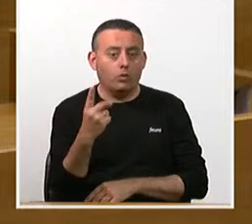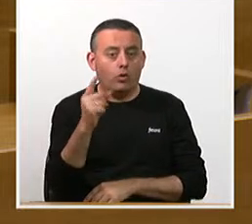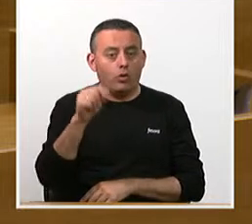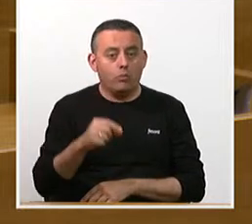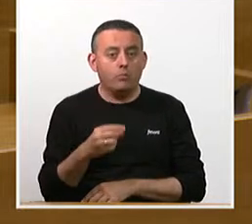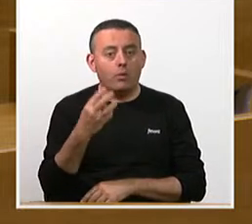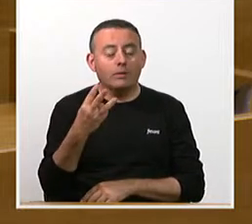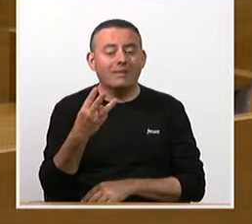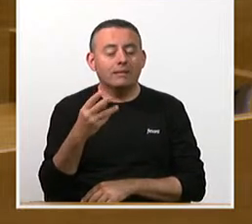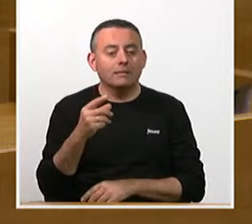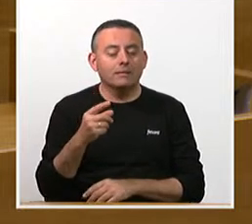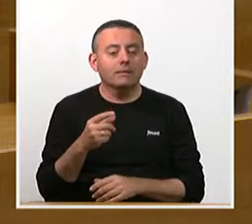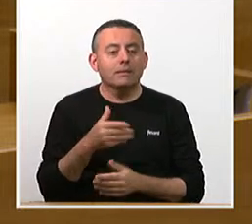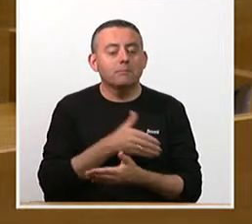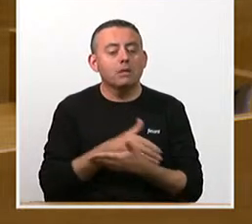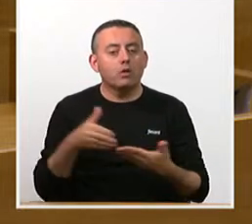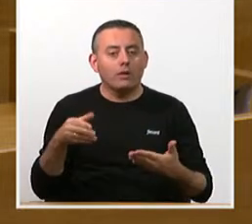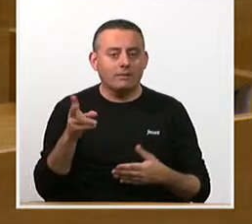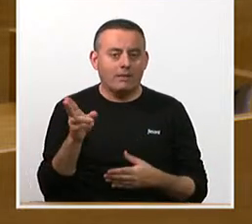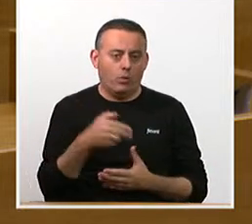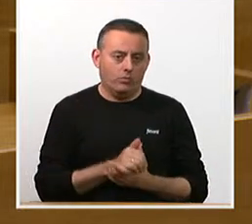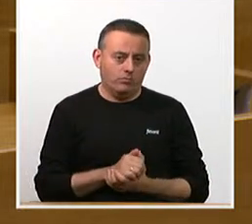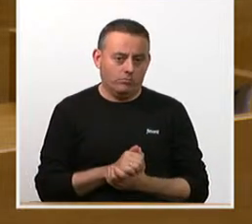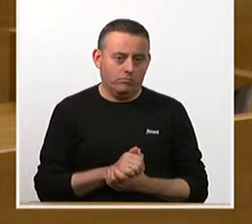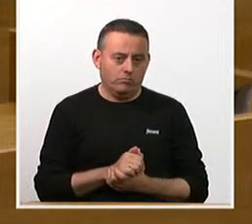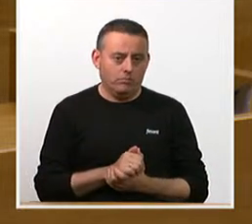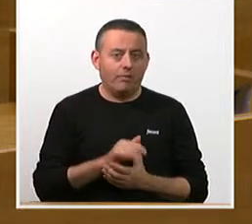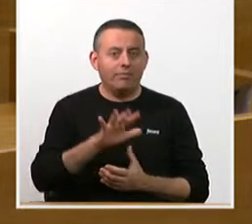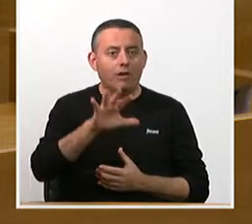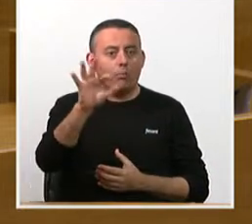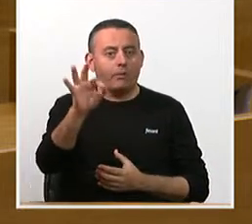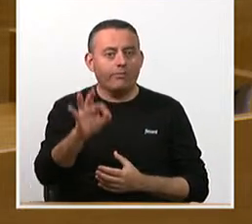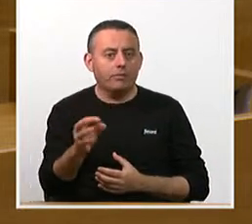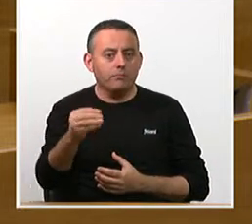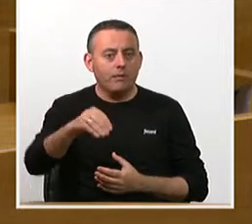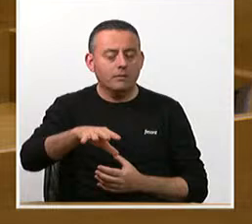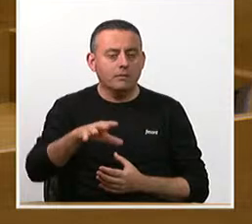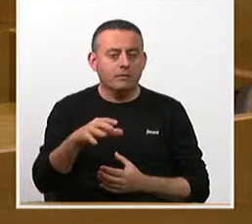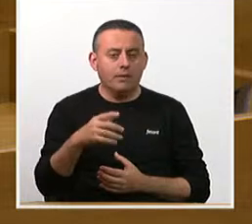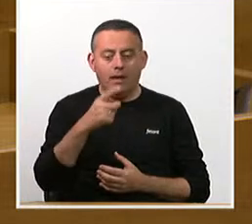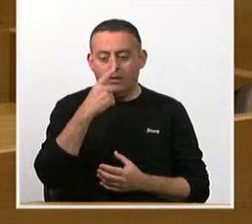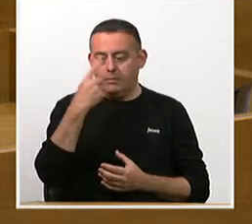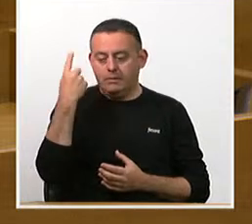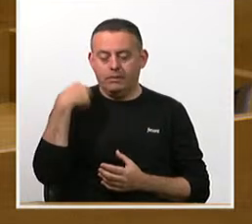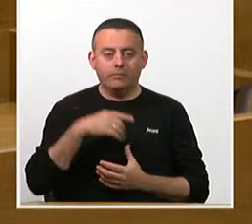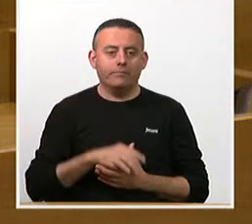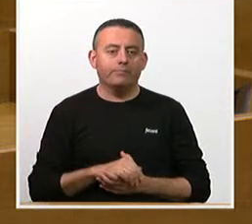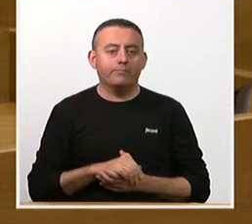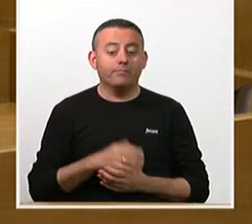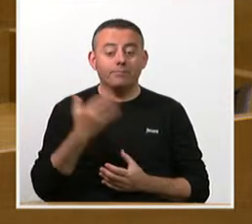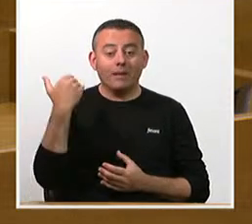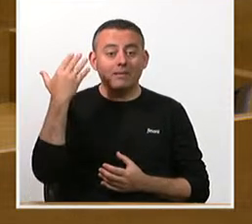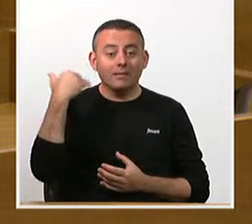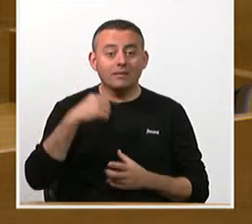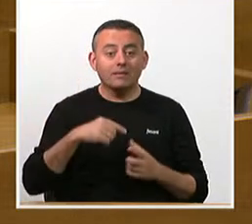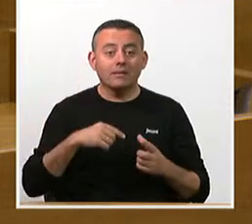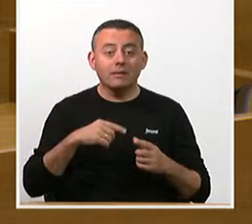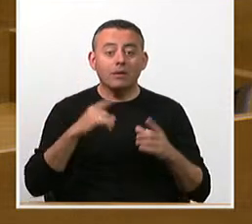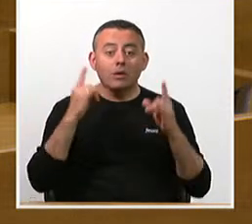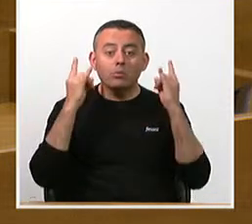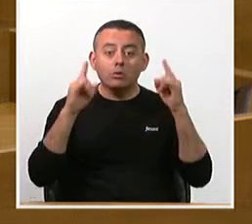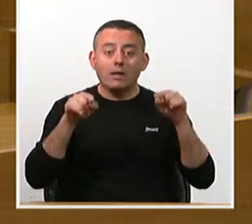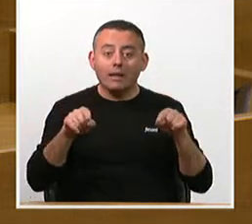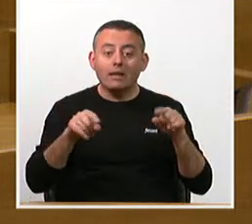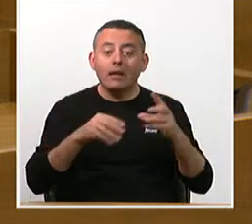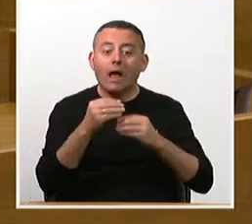un 5% más que el ejercicio anterior del que por cierto recuerdo también el botanic únicamente ejecutó un